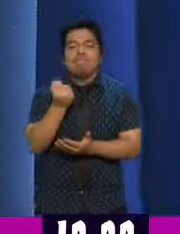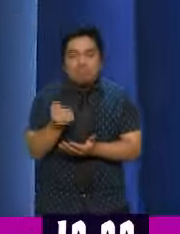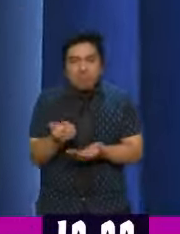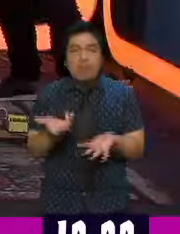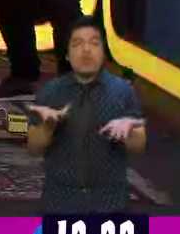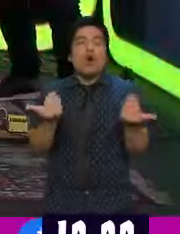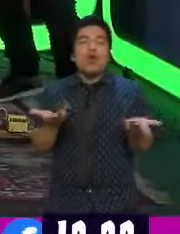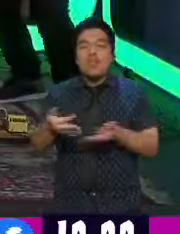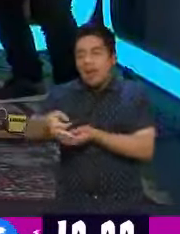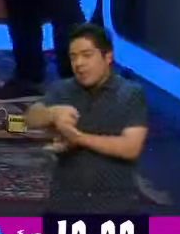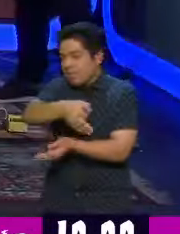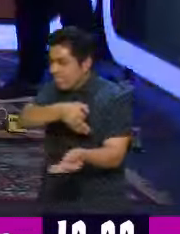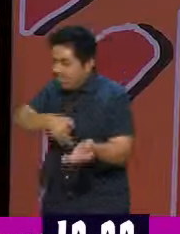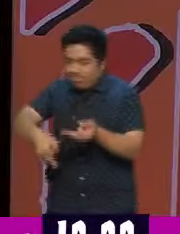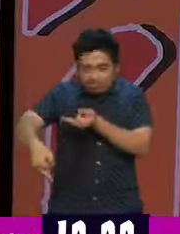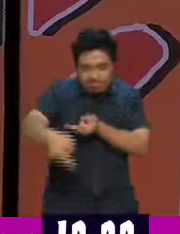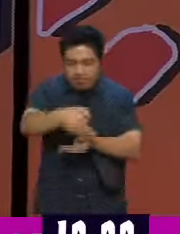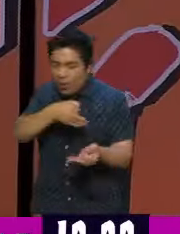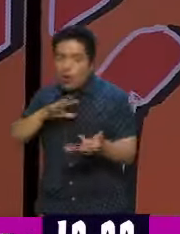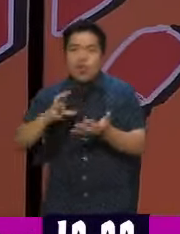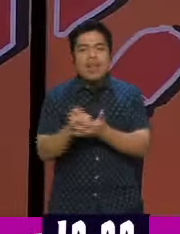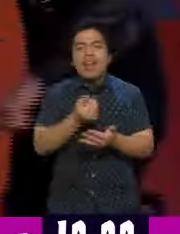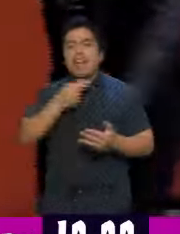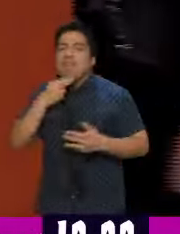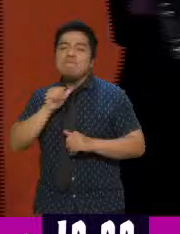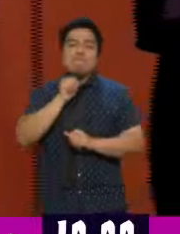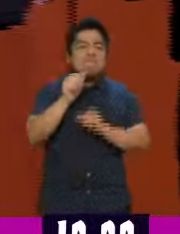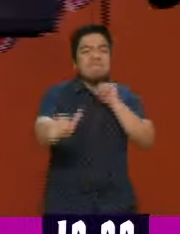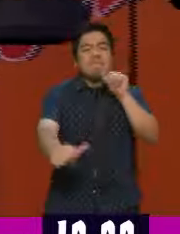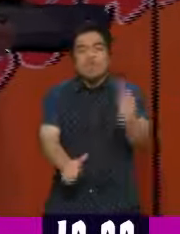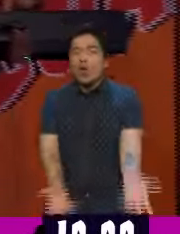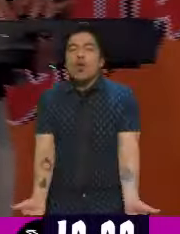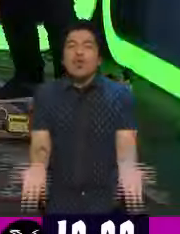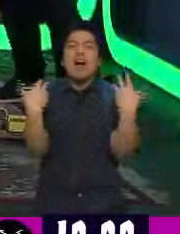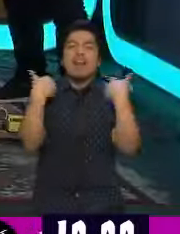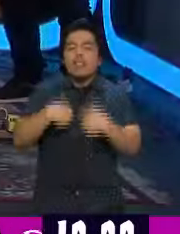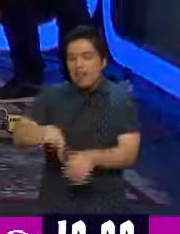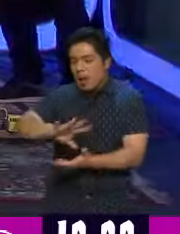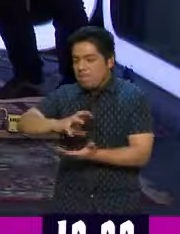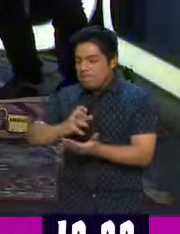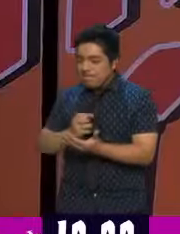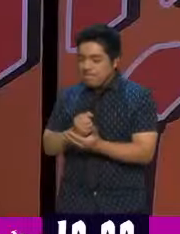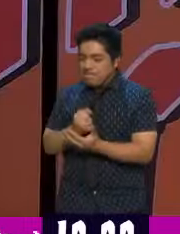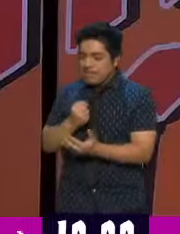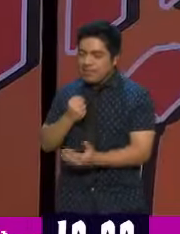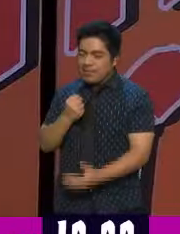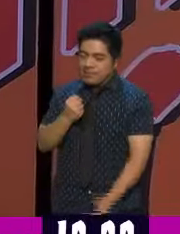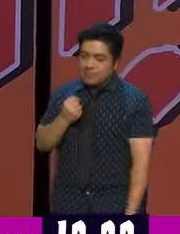Vamos por todo, nada. Vamos por todo, nada. Vamos por todo, nada.